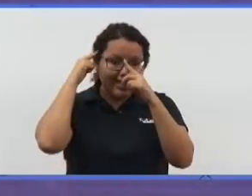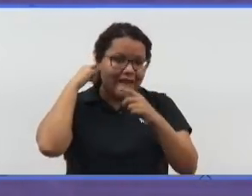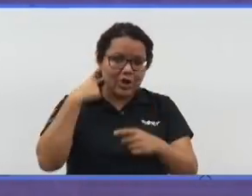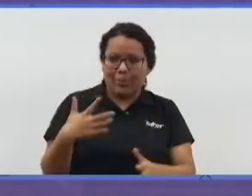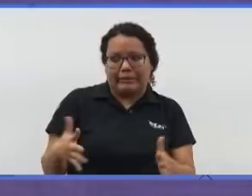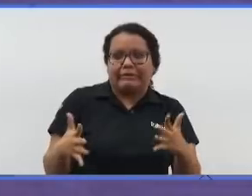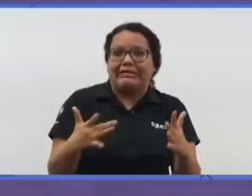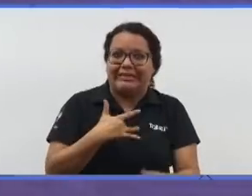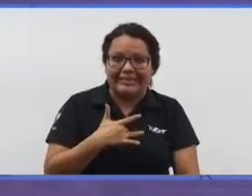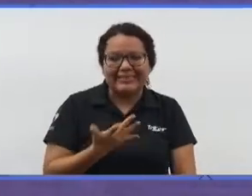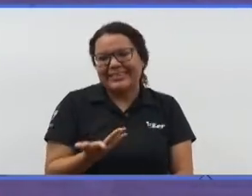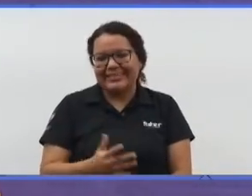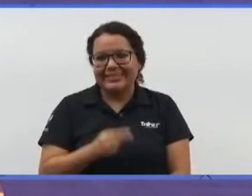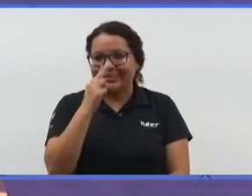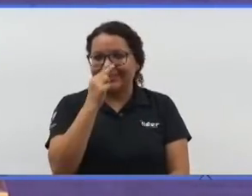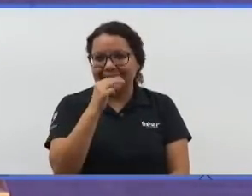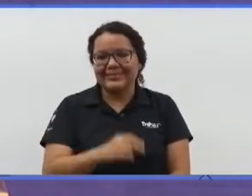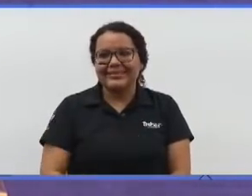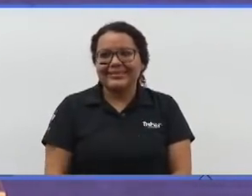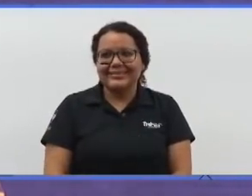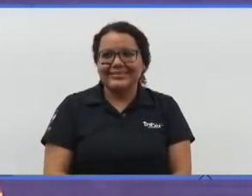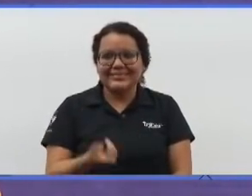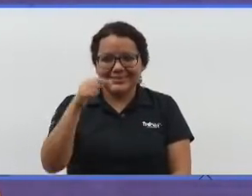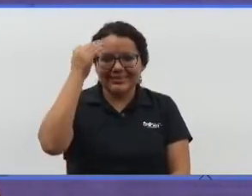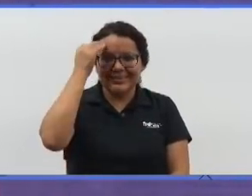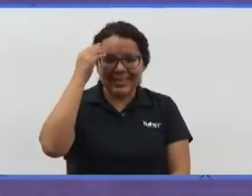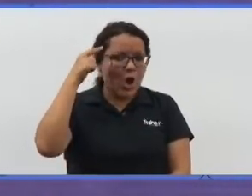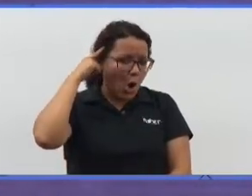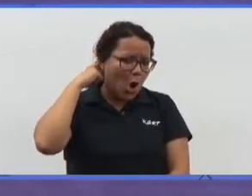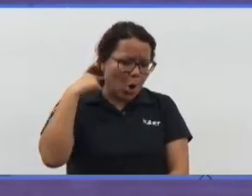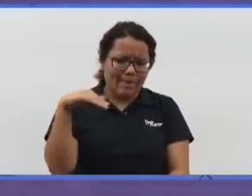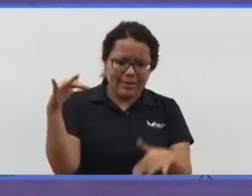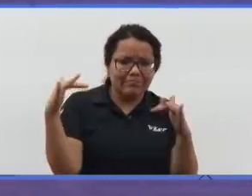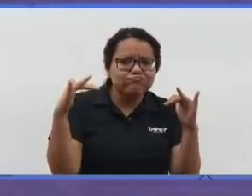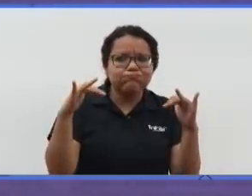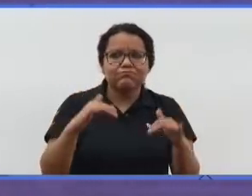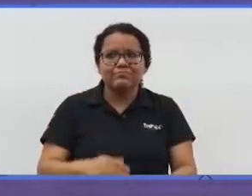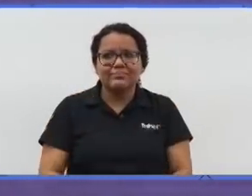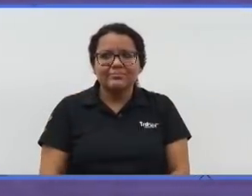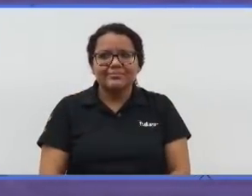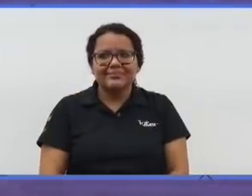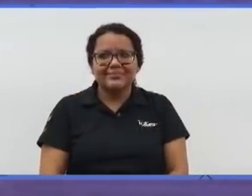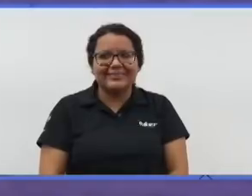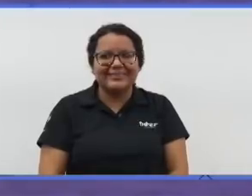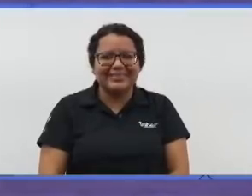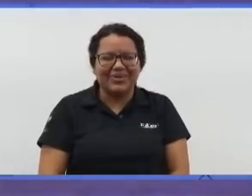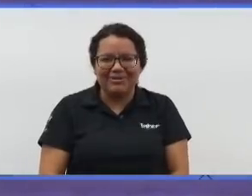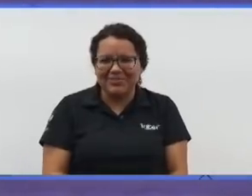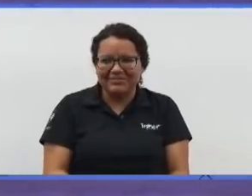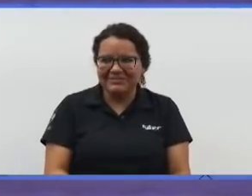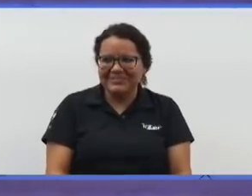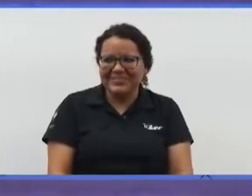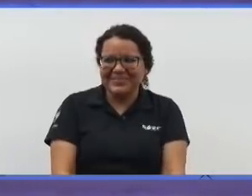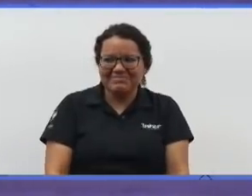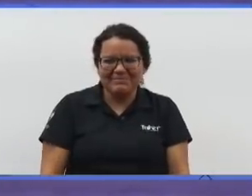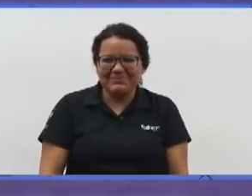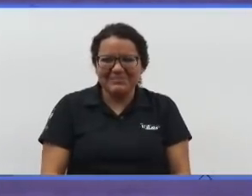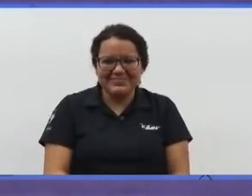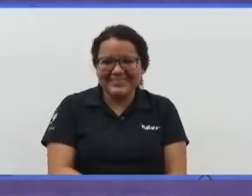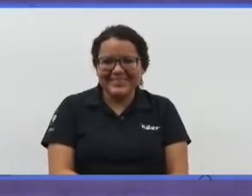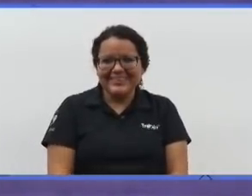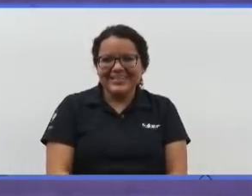plata y aquel que era más extremo que le decía aquí está el agua este por el mango mi amor como le decía usted